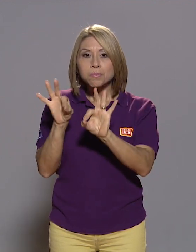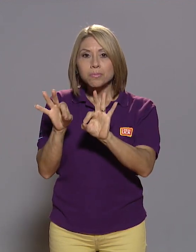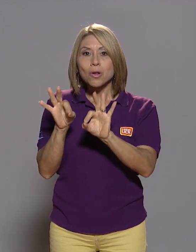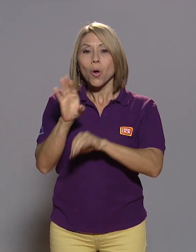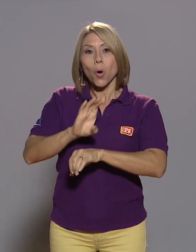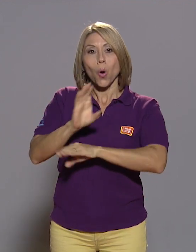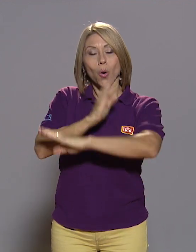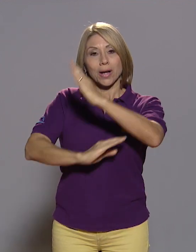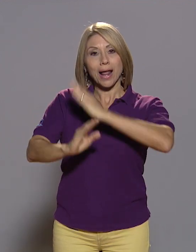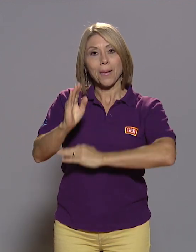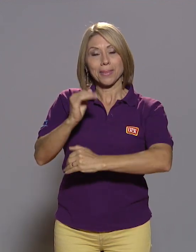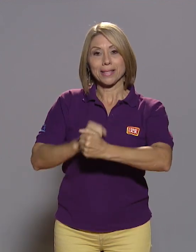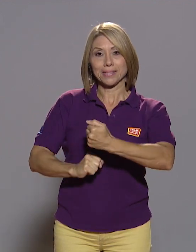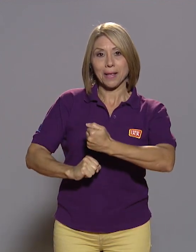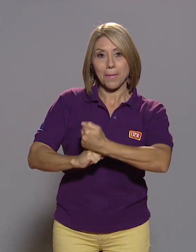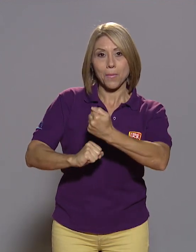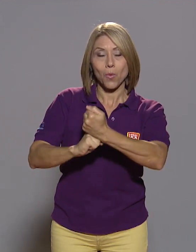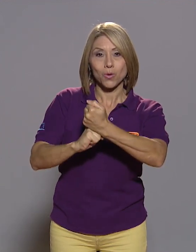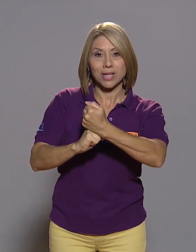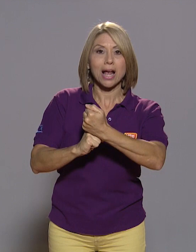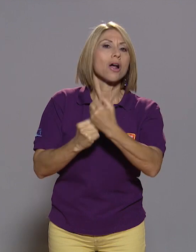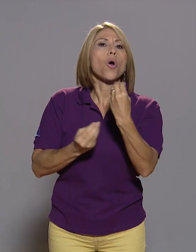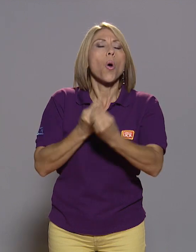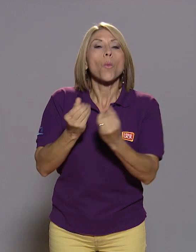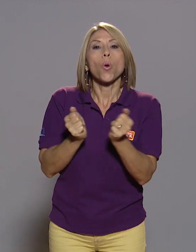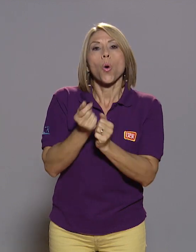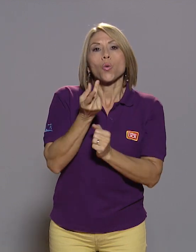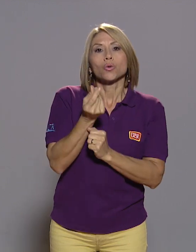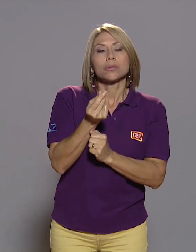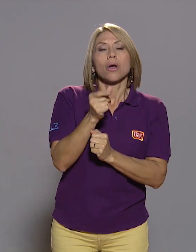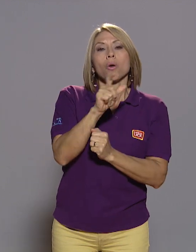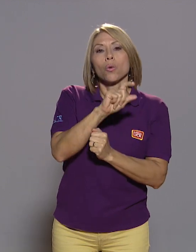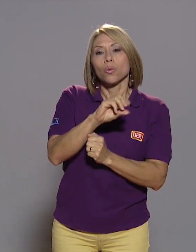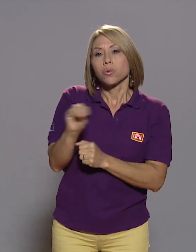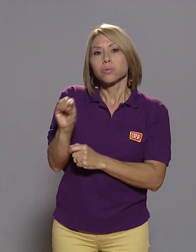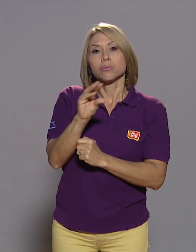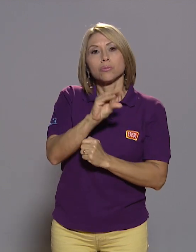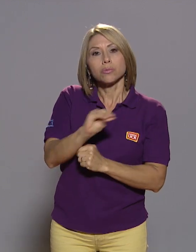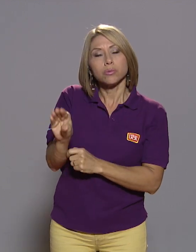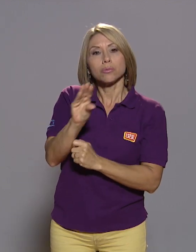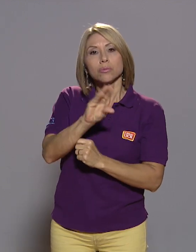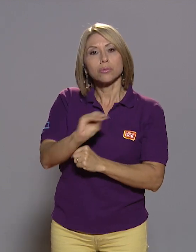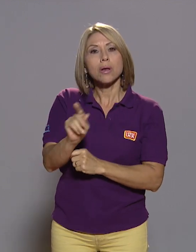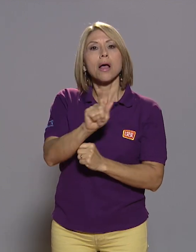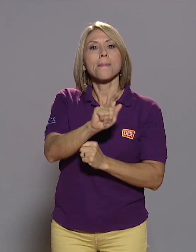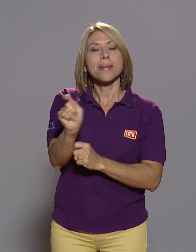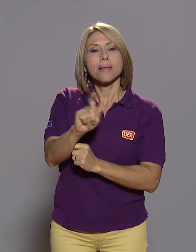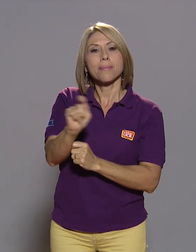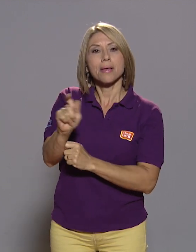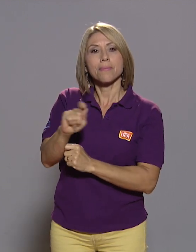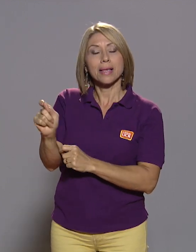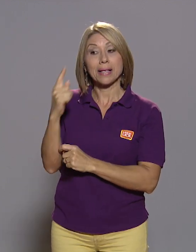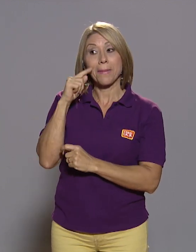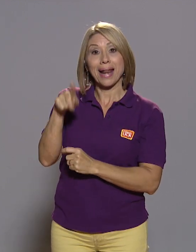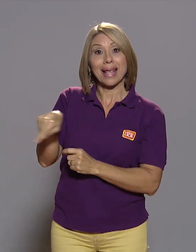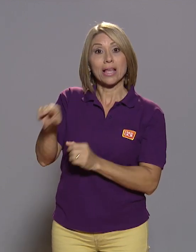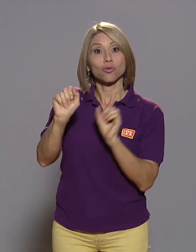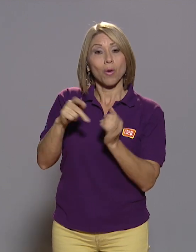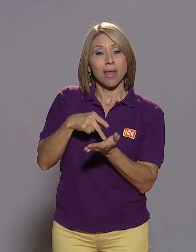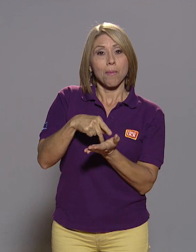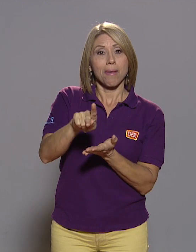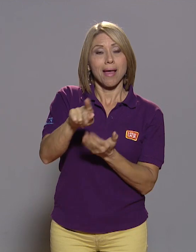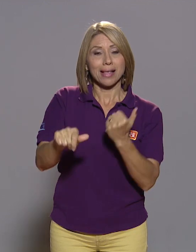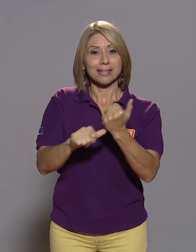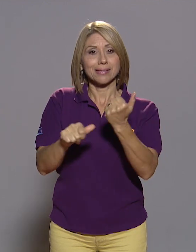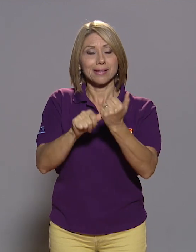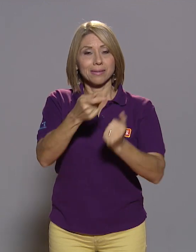aquellas personas que estén en promesa a través de una transferencia mensual de recursos para que puedan financiar la asistencia personal,